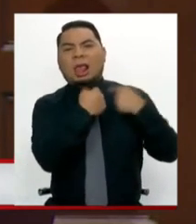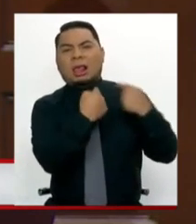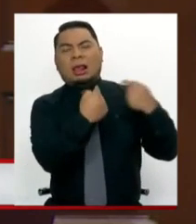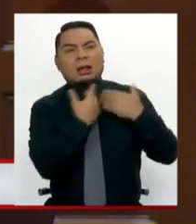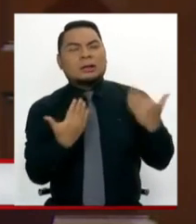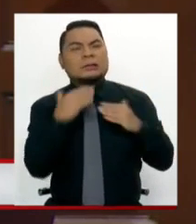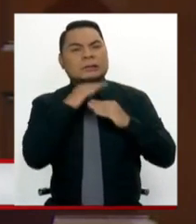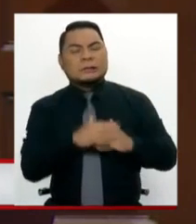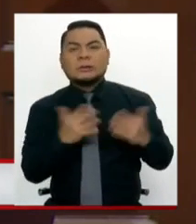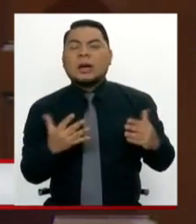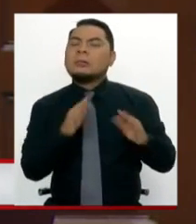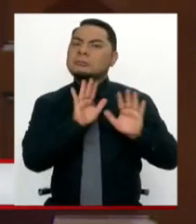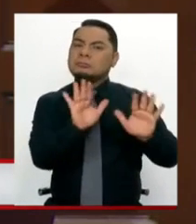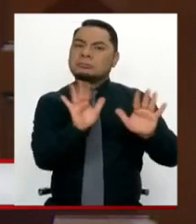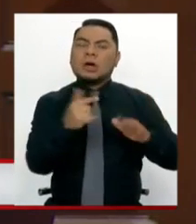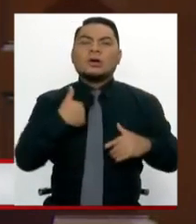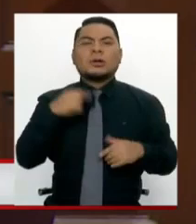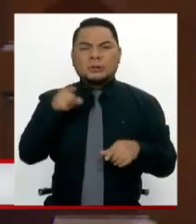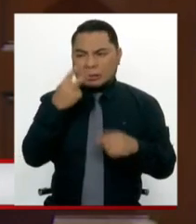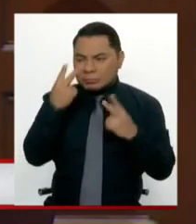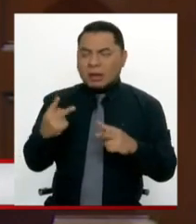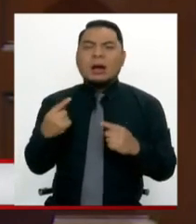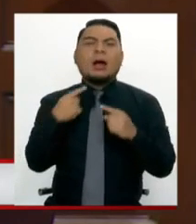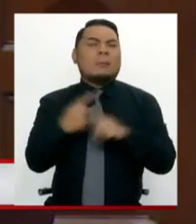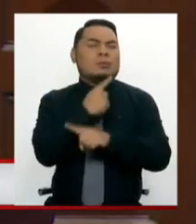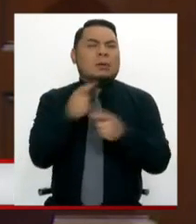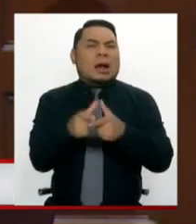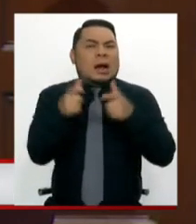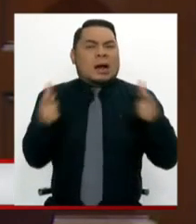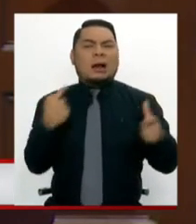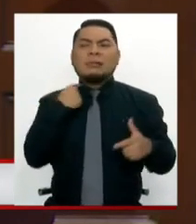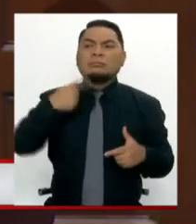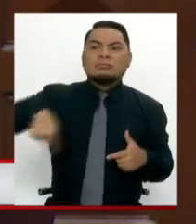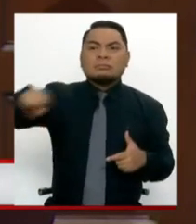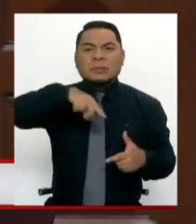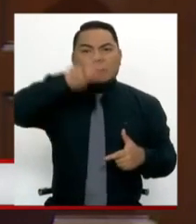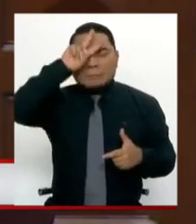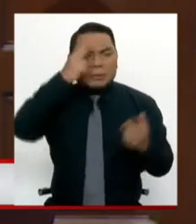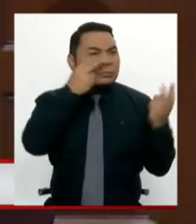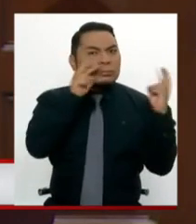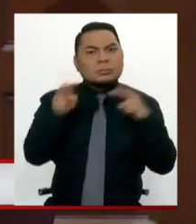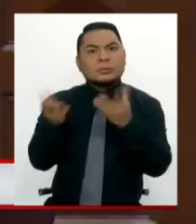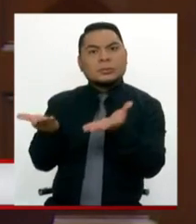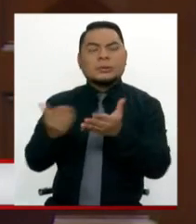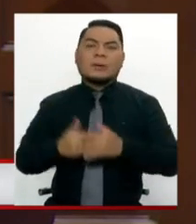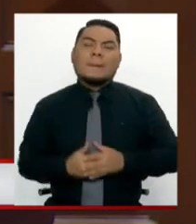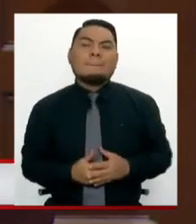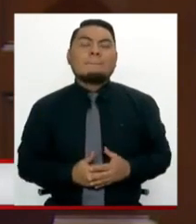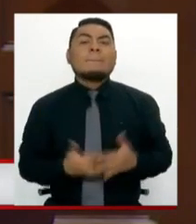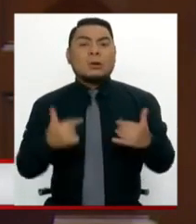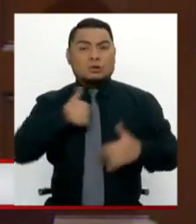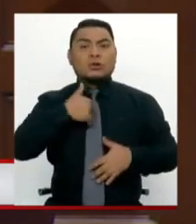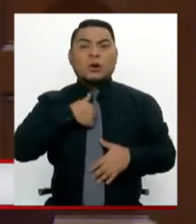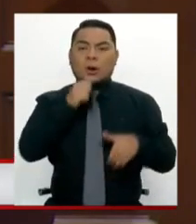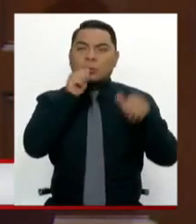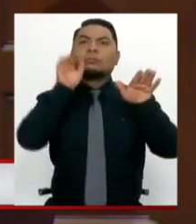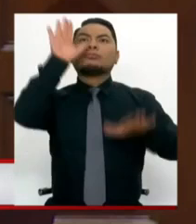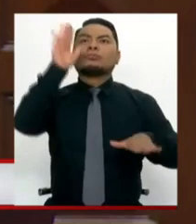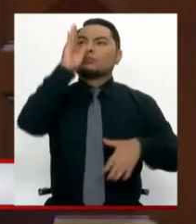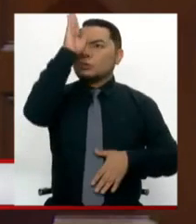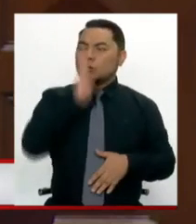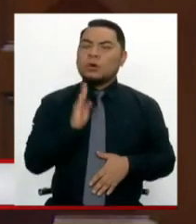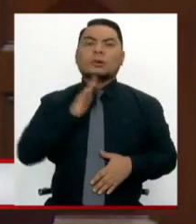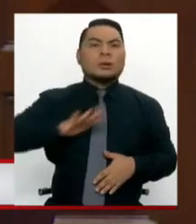pueblo sin dimensionar el daño inmenso que también le inflige al país. He jurado por Dios y por la